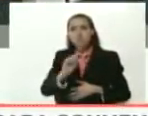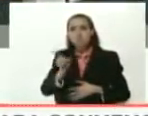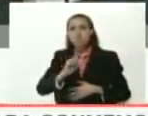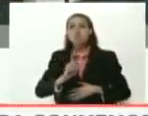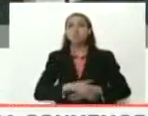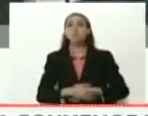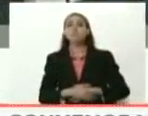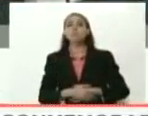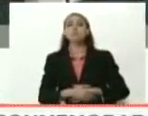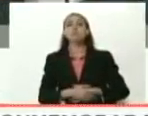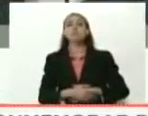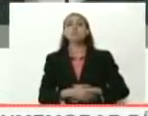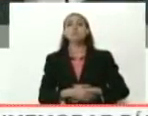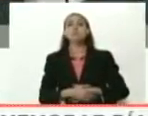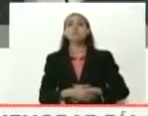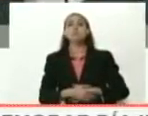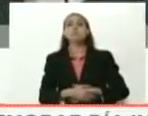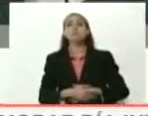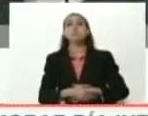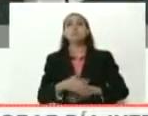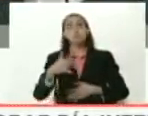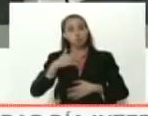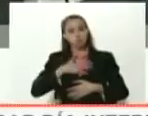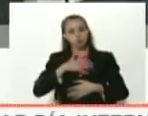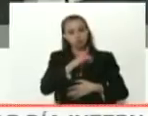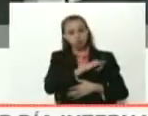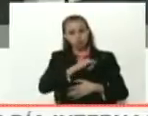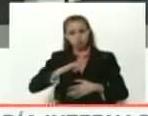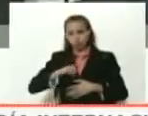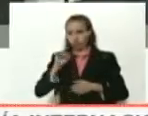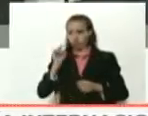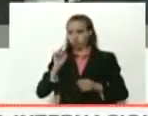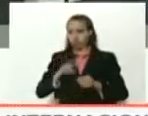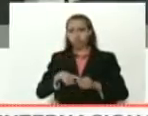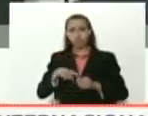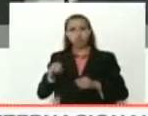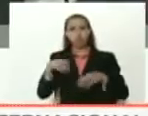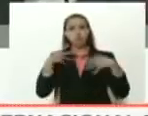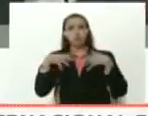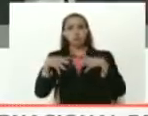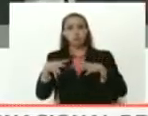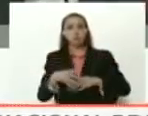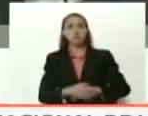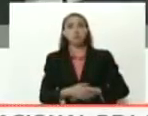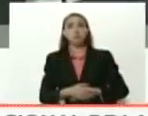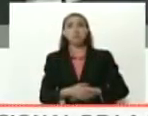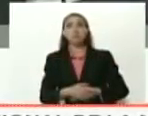verdad, nosotros, yo en lo personal que estoy coleado aquí en esta manifestación,